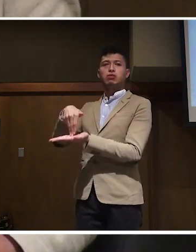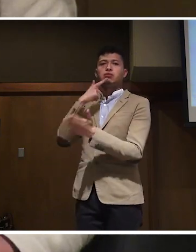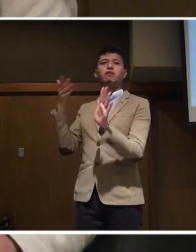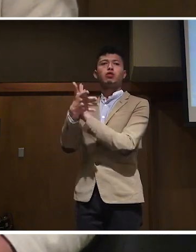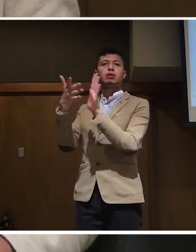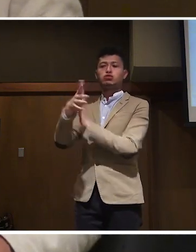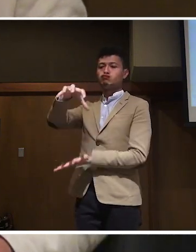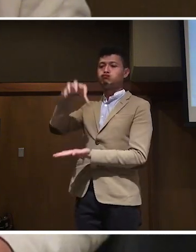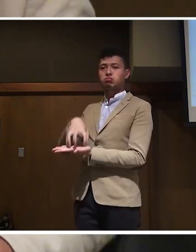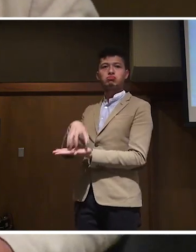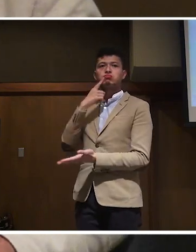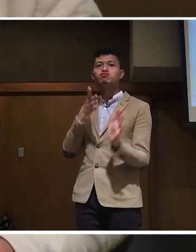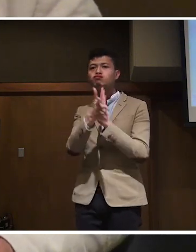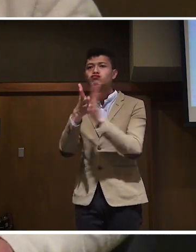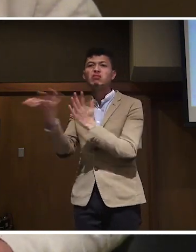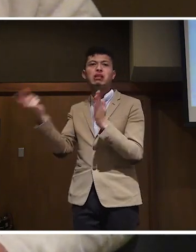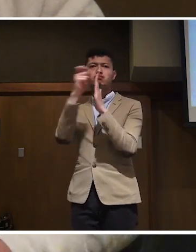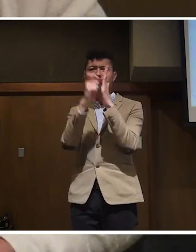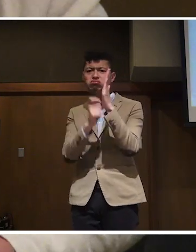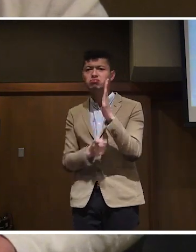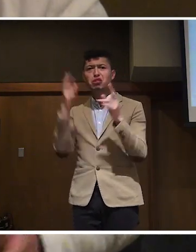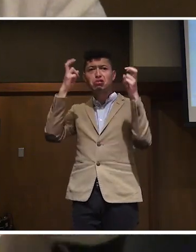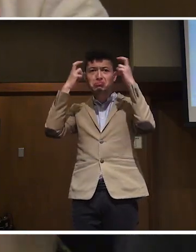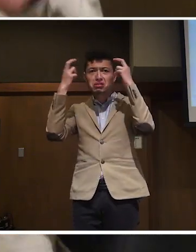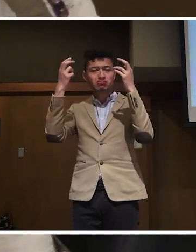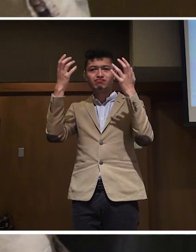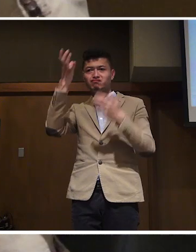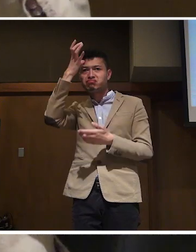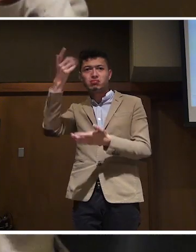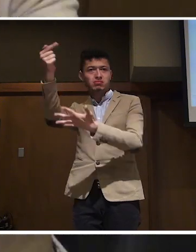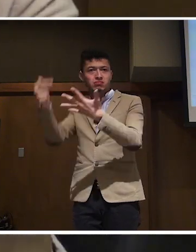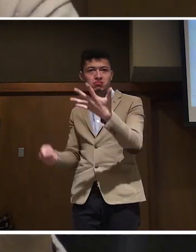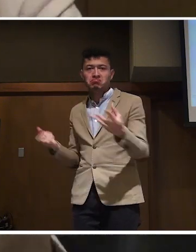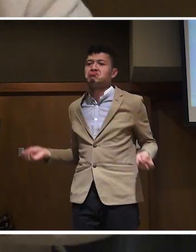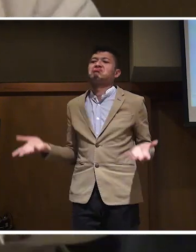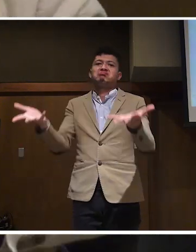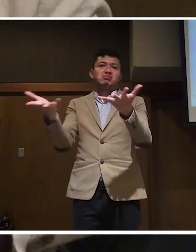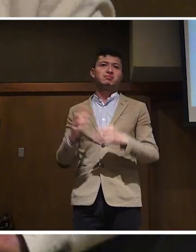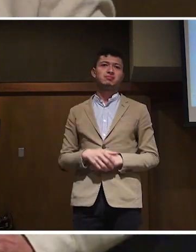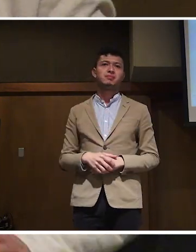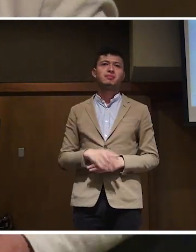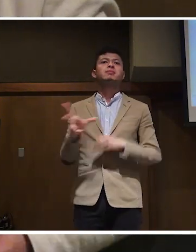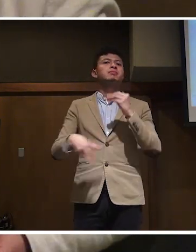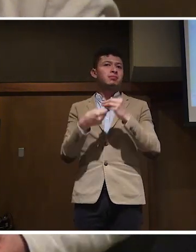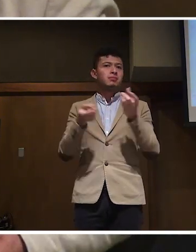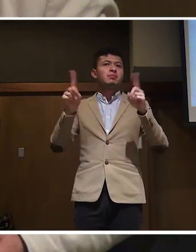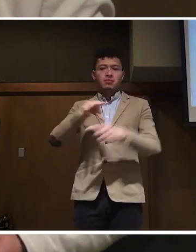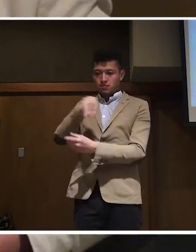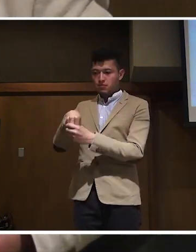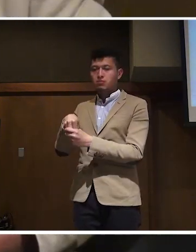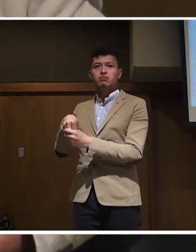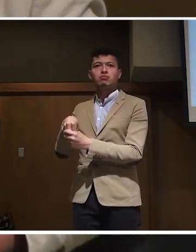todo tipo de datos y conocimiento. Y hay una serie de objetivos que